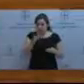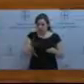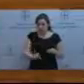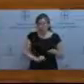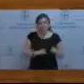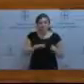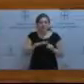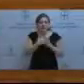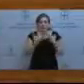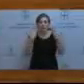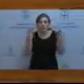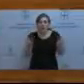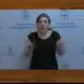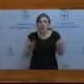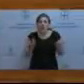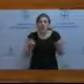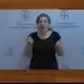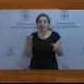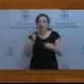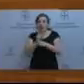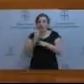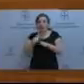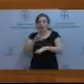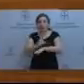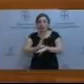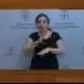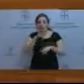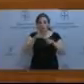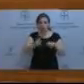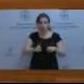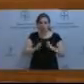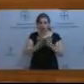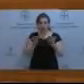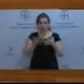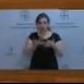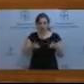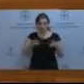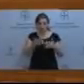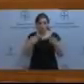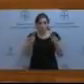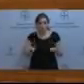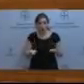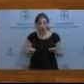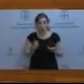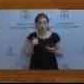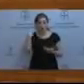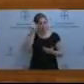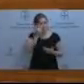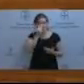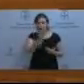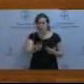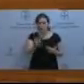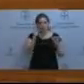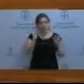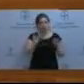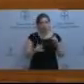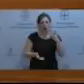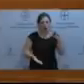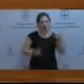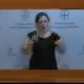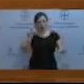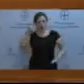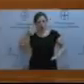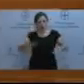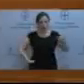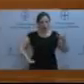situación de las ayudas que hay desde la Consejería para la compra de esos libros de texto? Bueno, pues creo honestamente, después de hacer un análisis comparativo minucioso